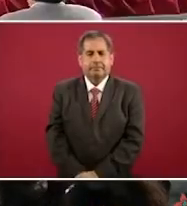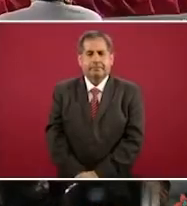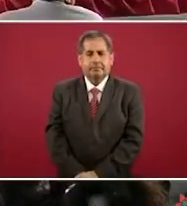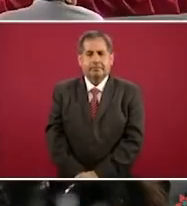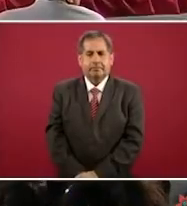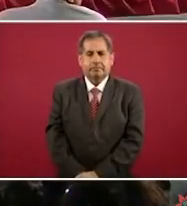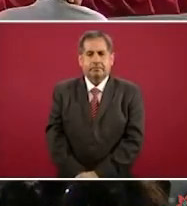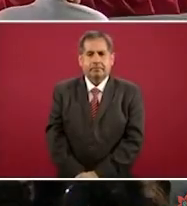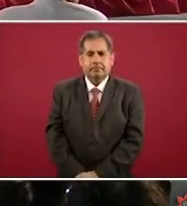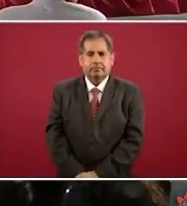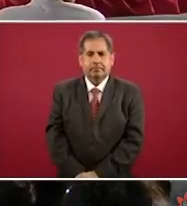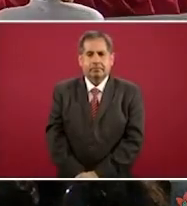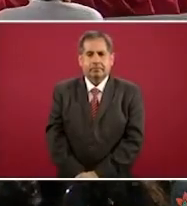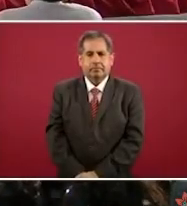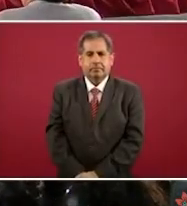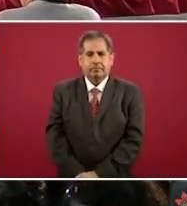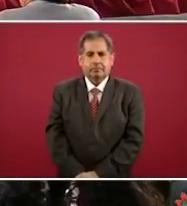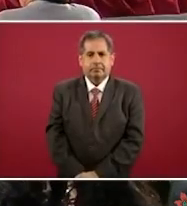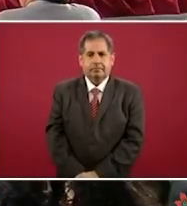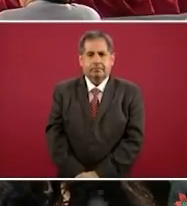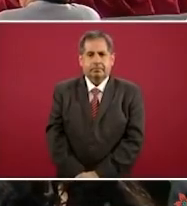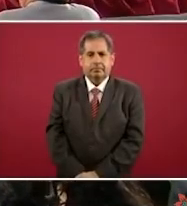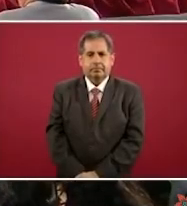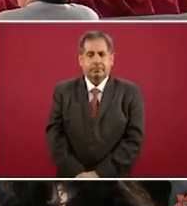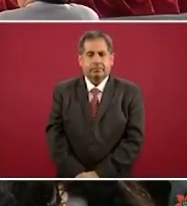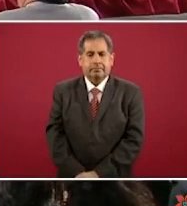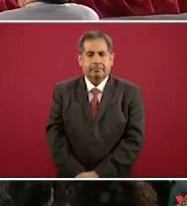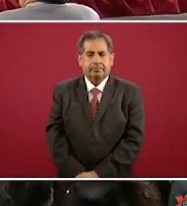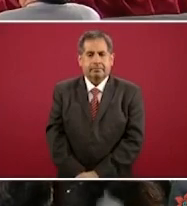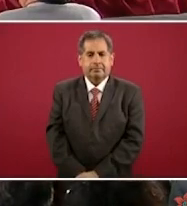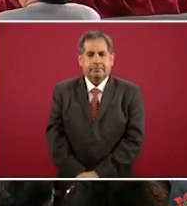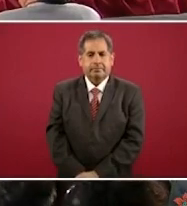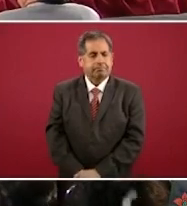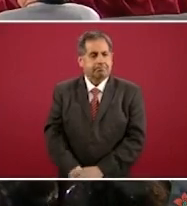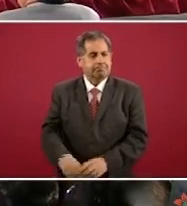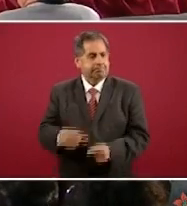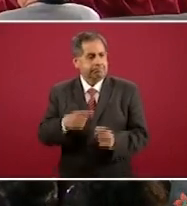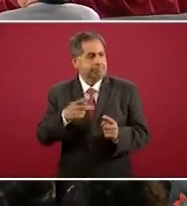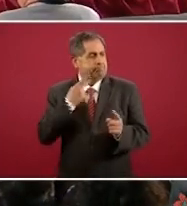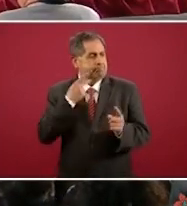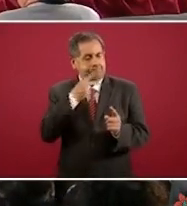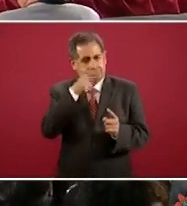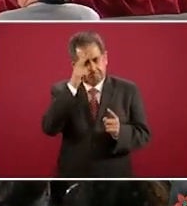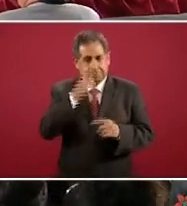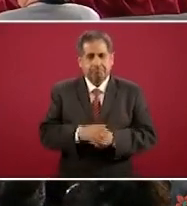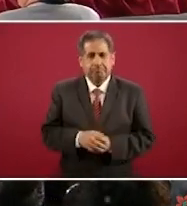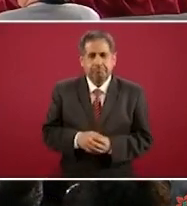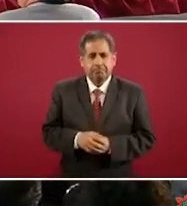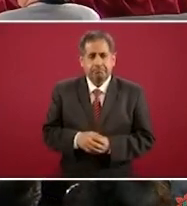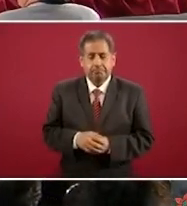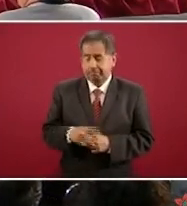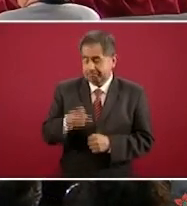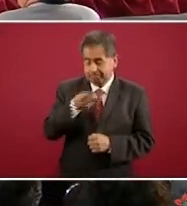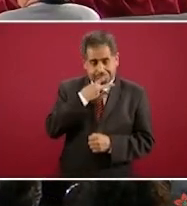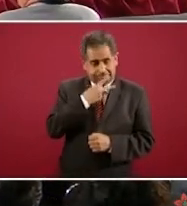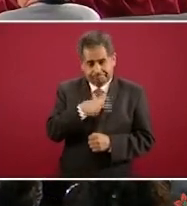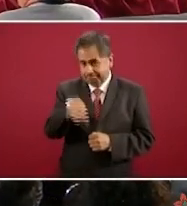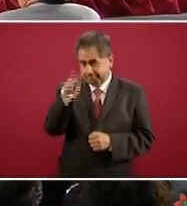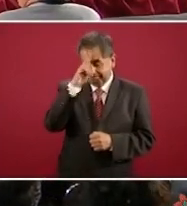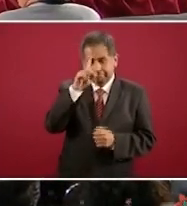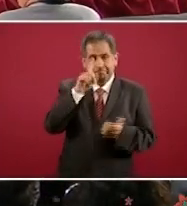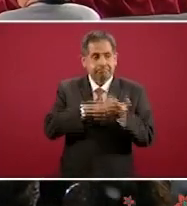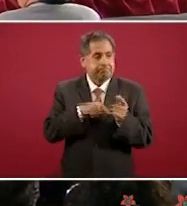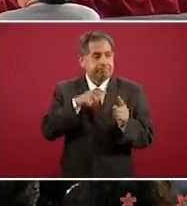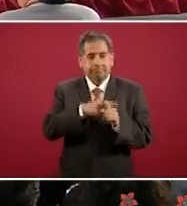El peor analfabeto es... Okay. El analfabeto político. El peor analfabeto es